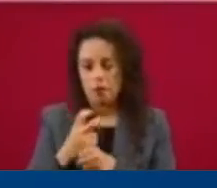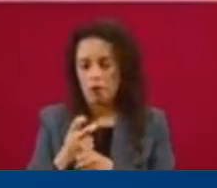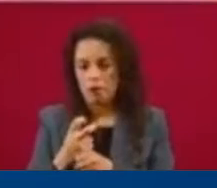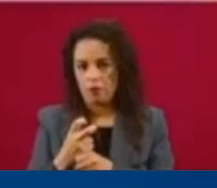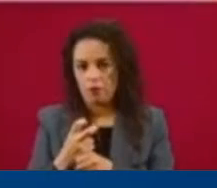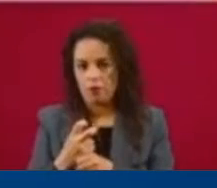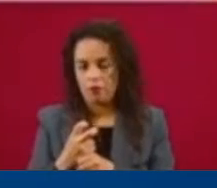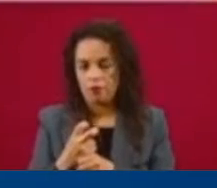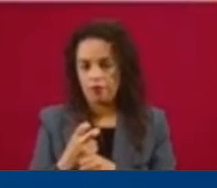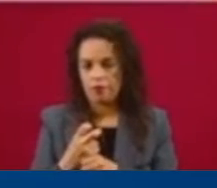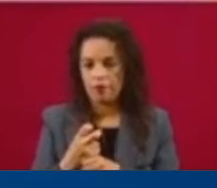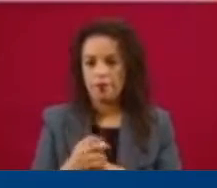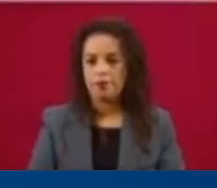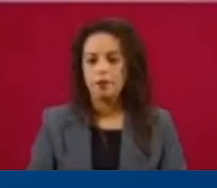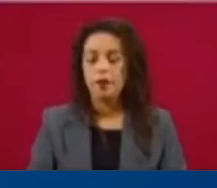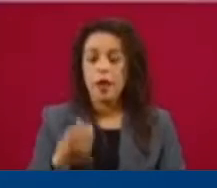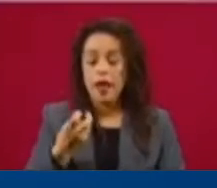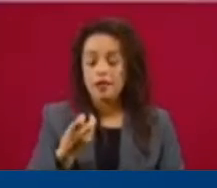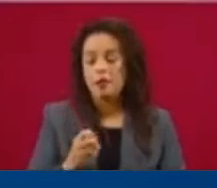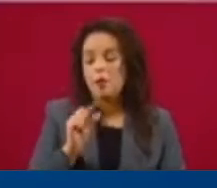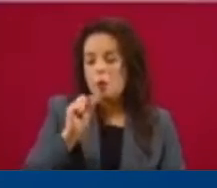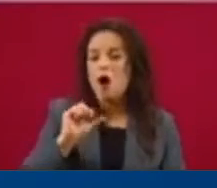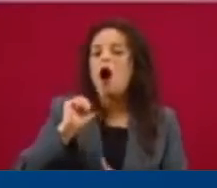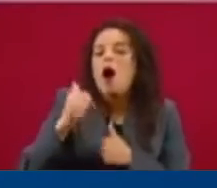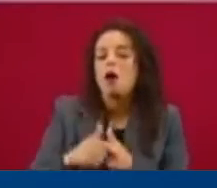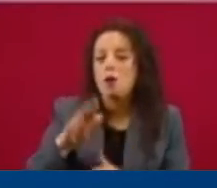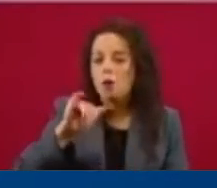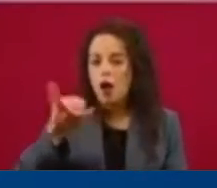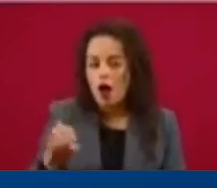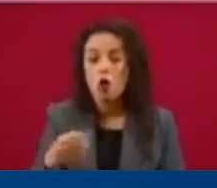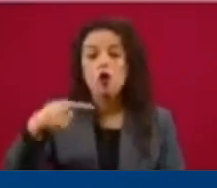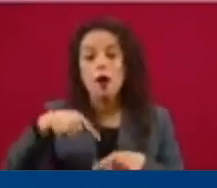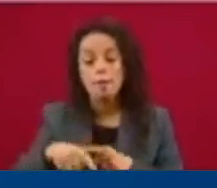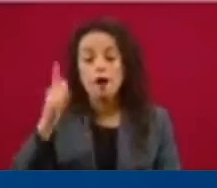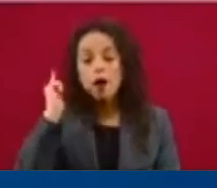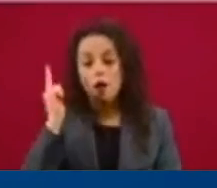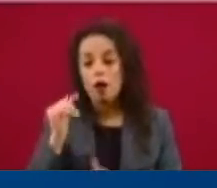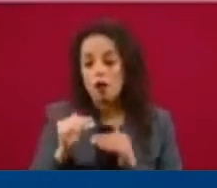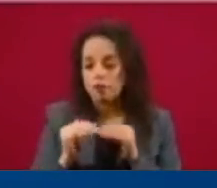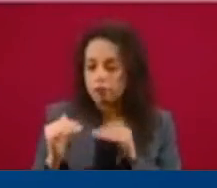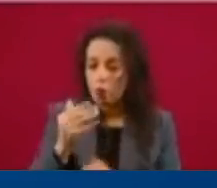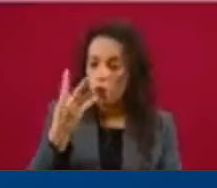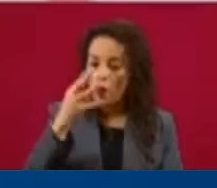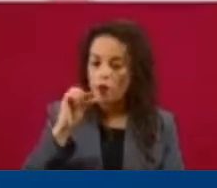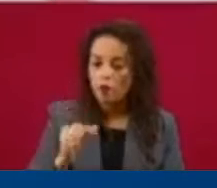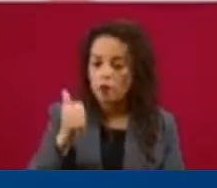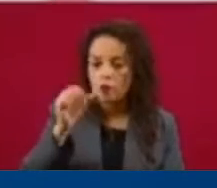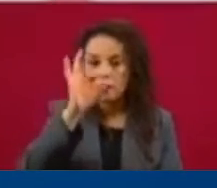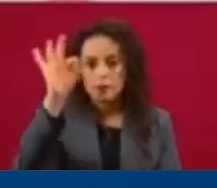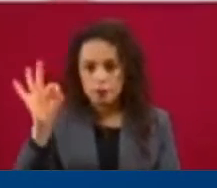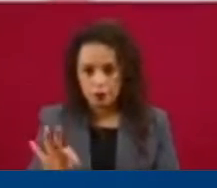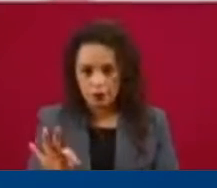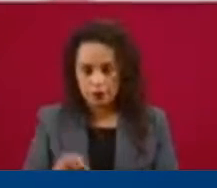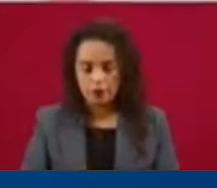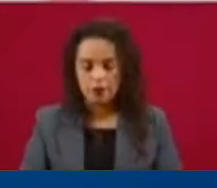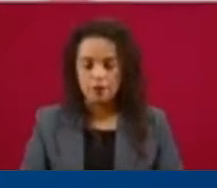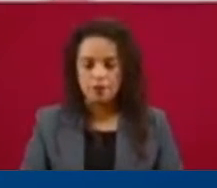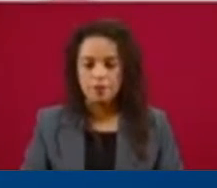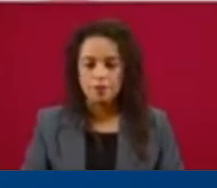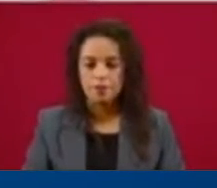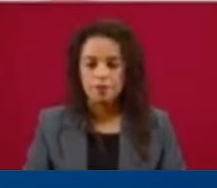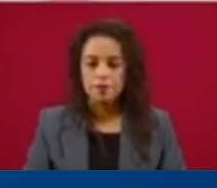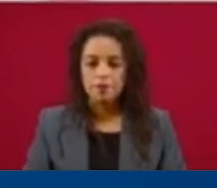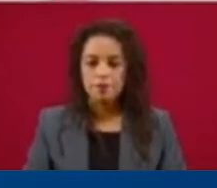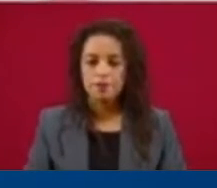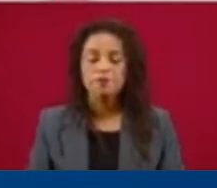crisis que llega a 12 años después de la primera gran del siglo 21 y de la cual siguen existiendo res aguas me atrevería a decir que